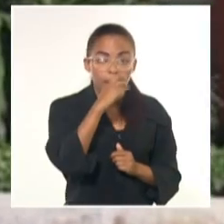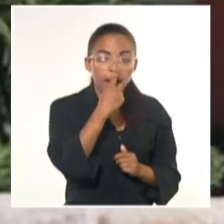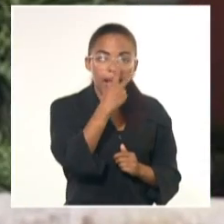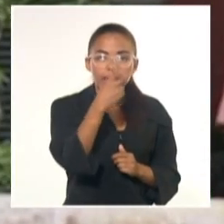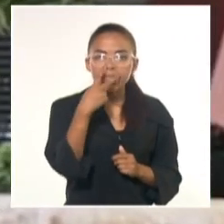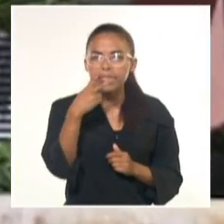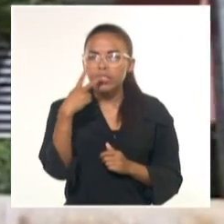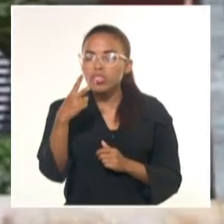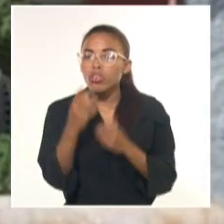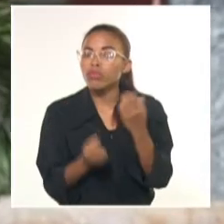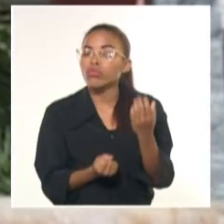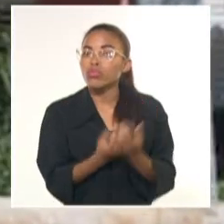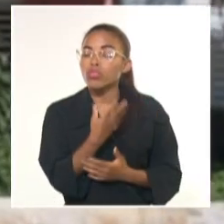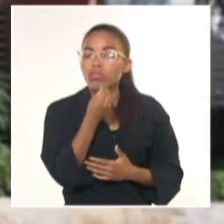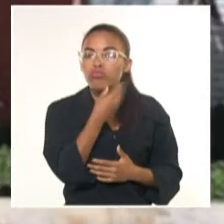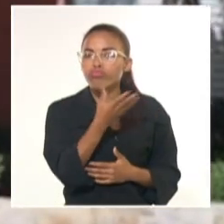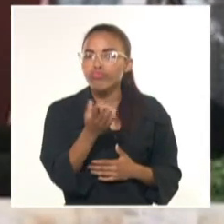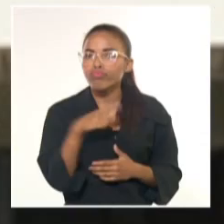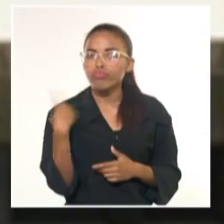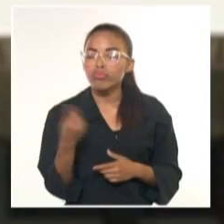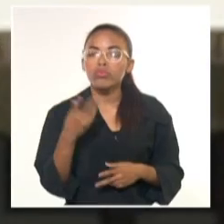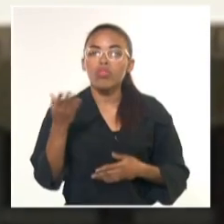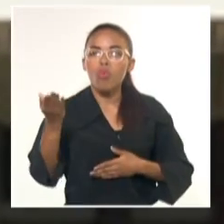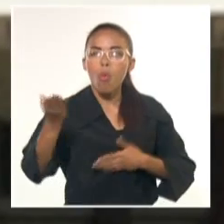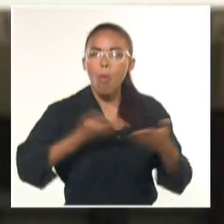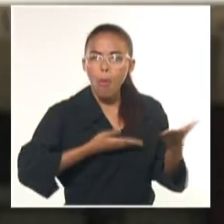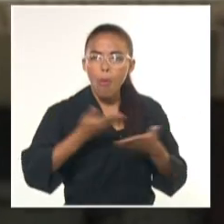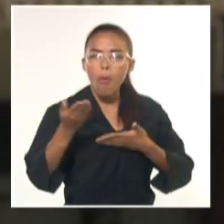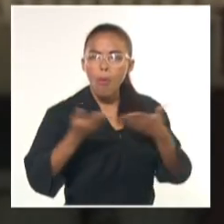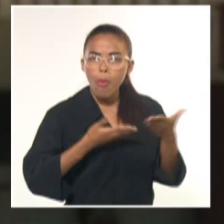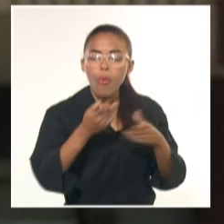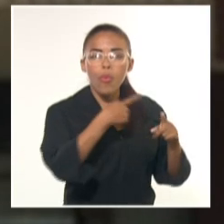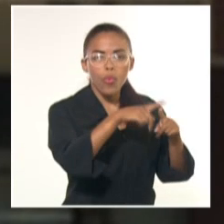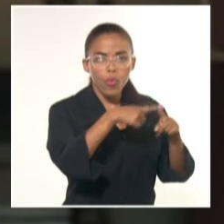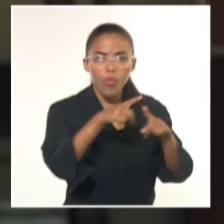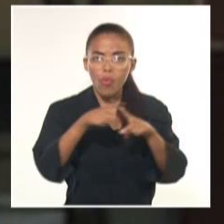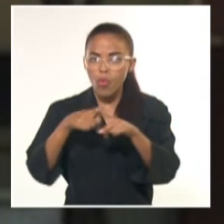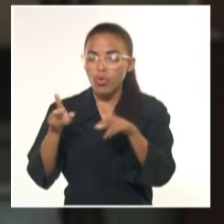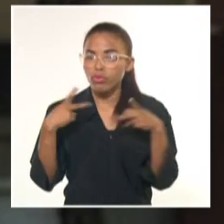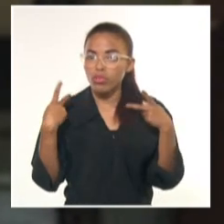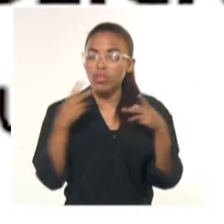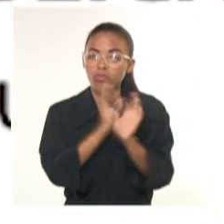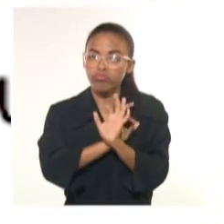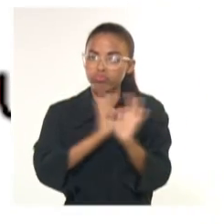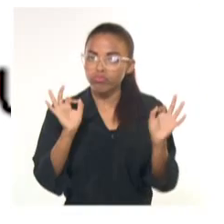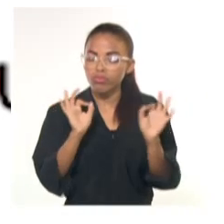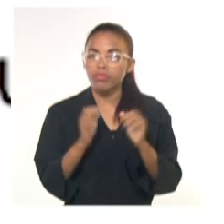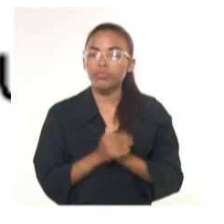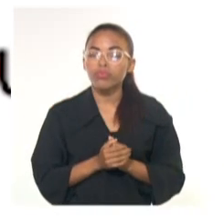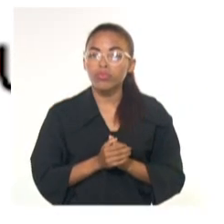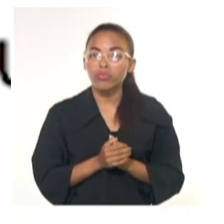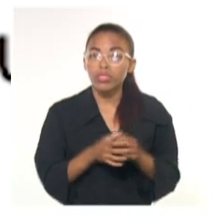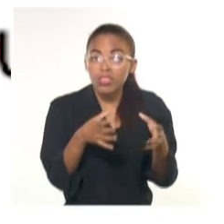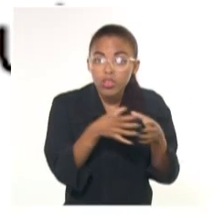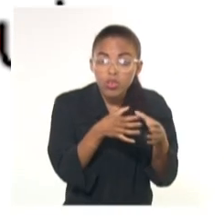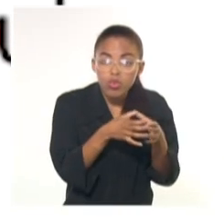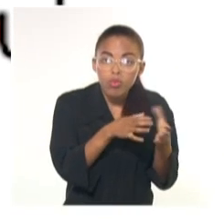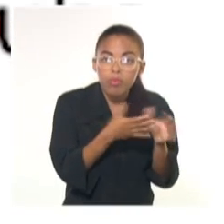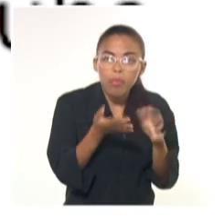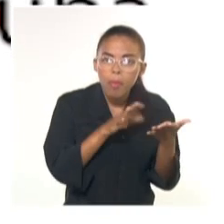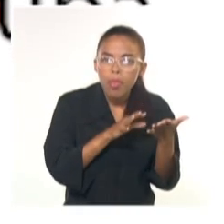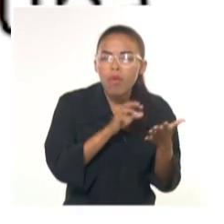de que tenemos que discutir más con otros especialistas. De esta discusión en colectivo, alrededor de